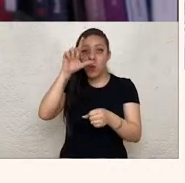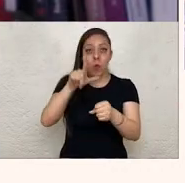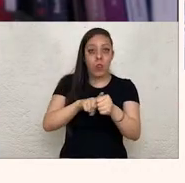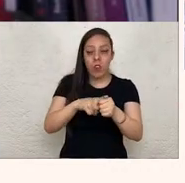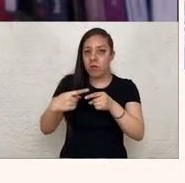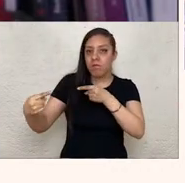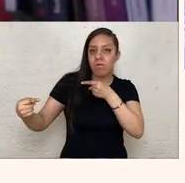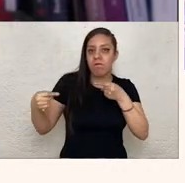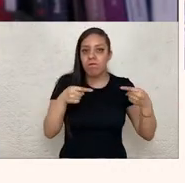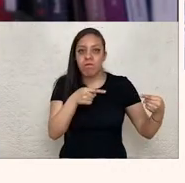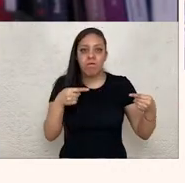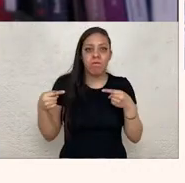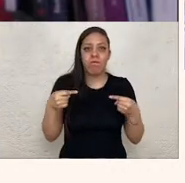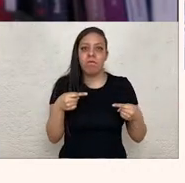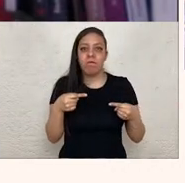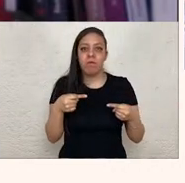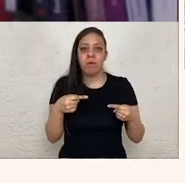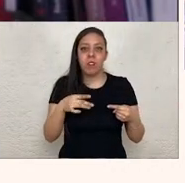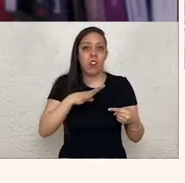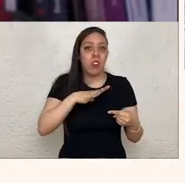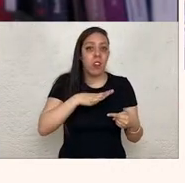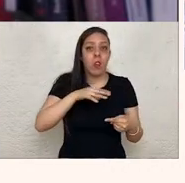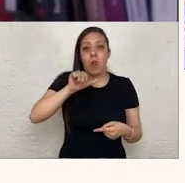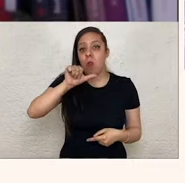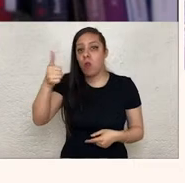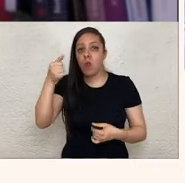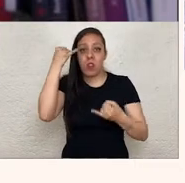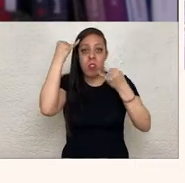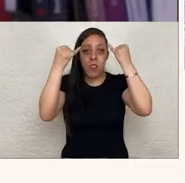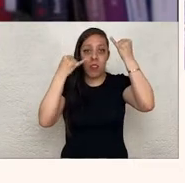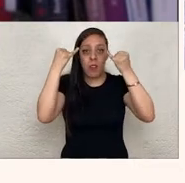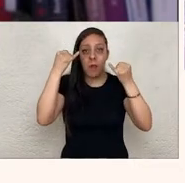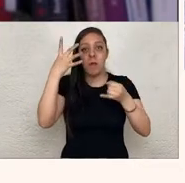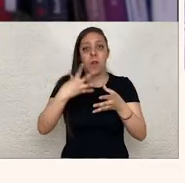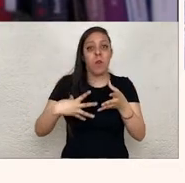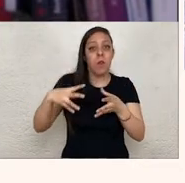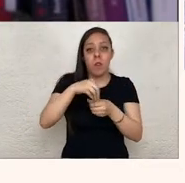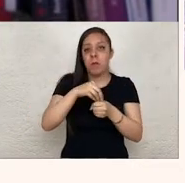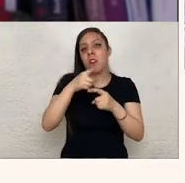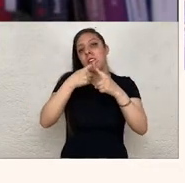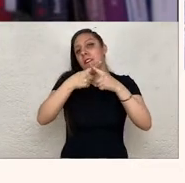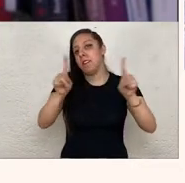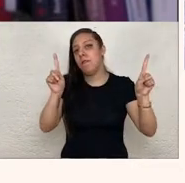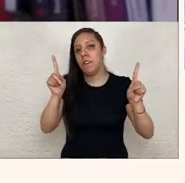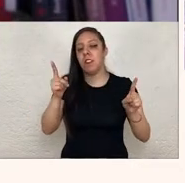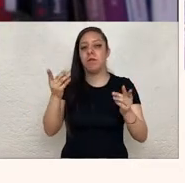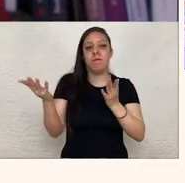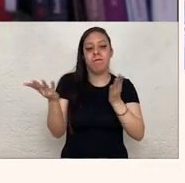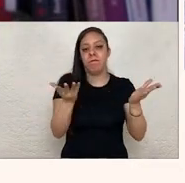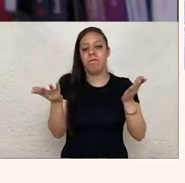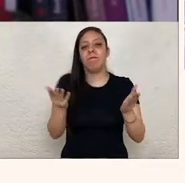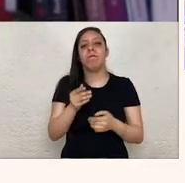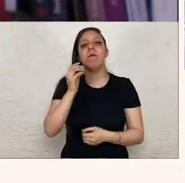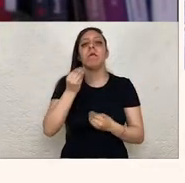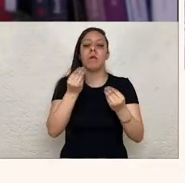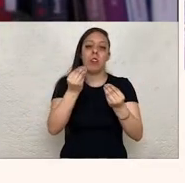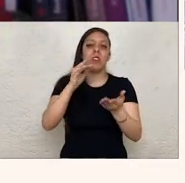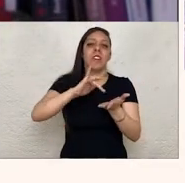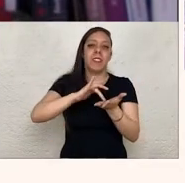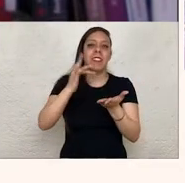se enfrentan y que tienen otra matriz civilizatoria, totalmente distinta.